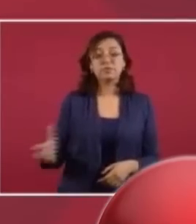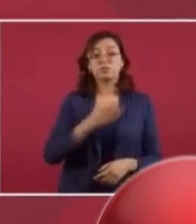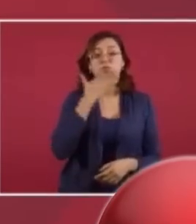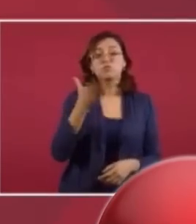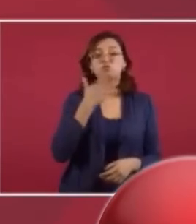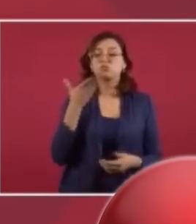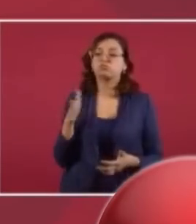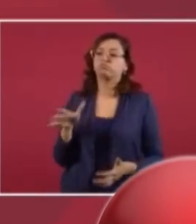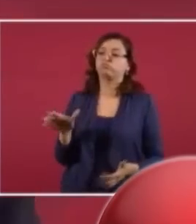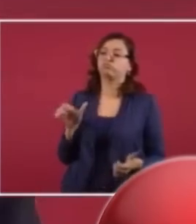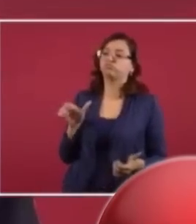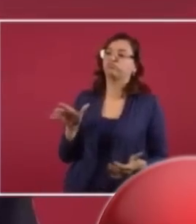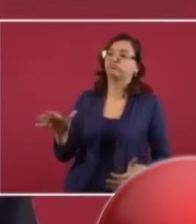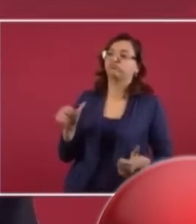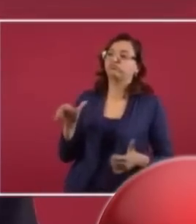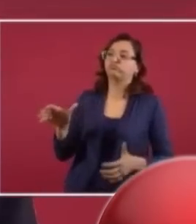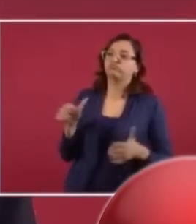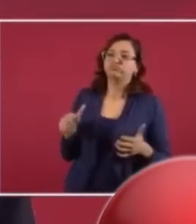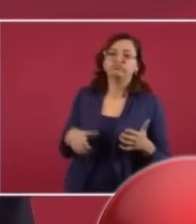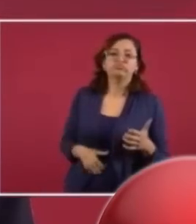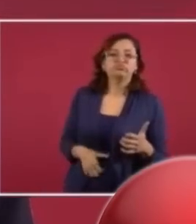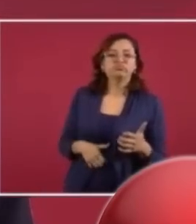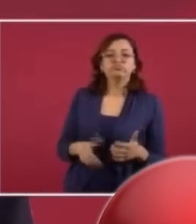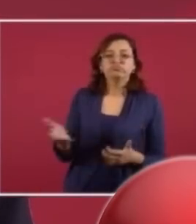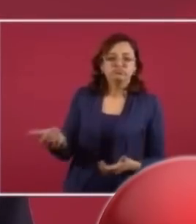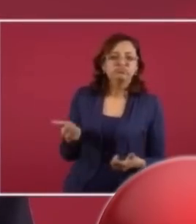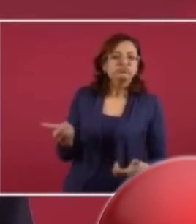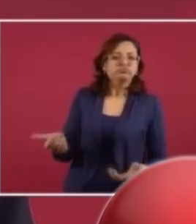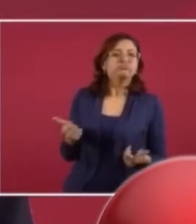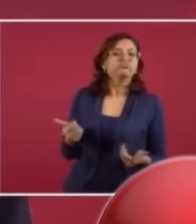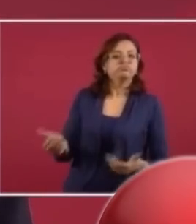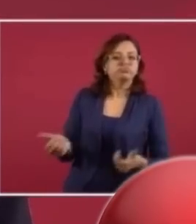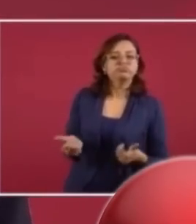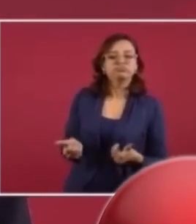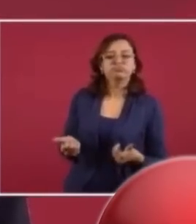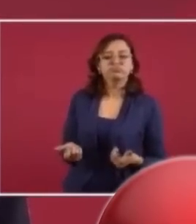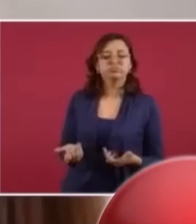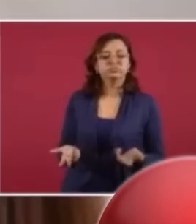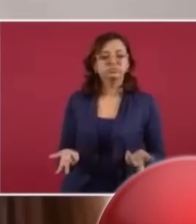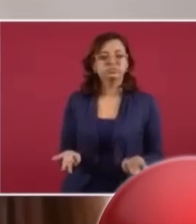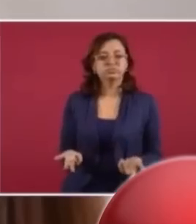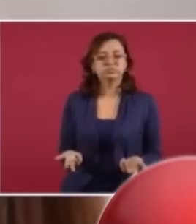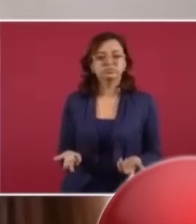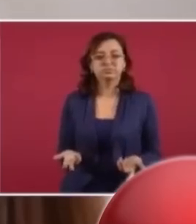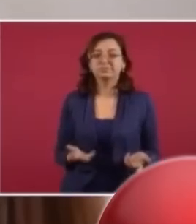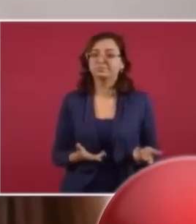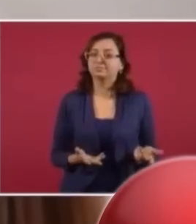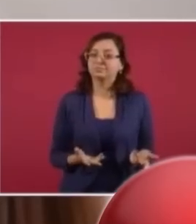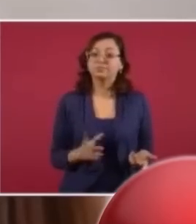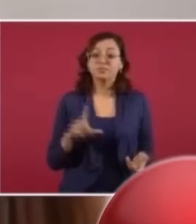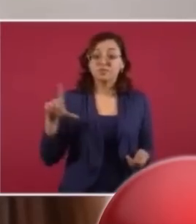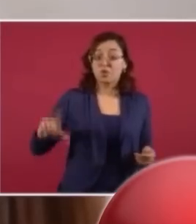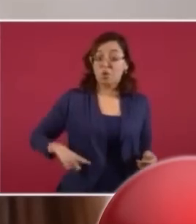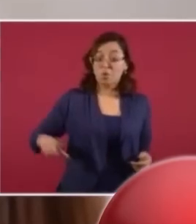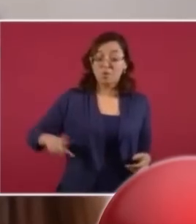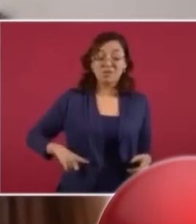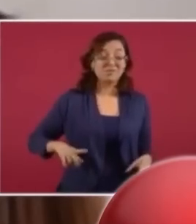mantenido y bueno para nada. El gobierno se